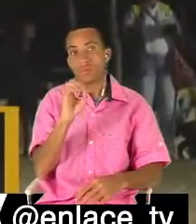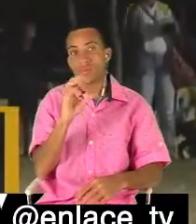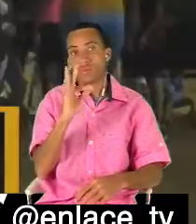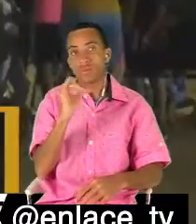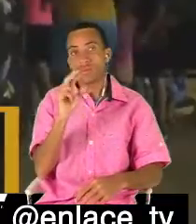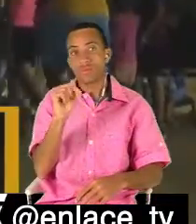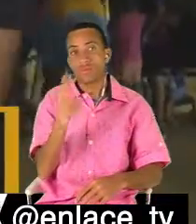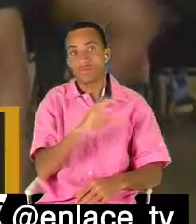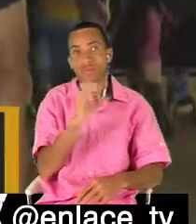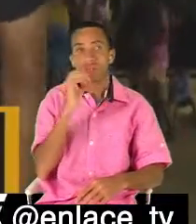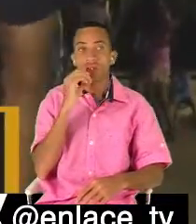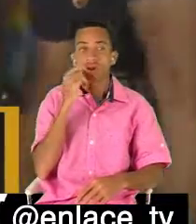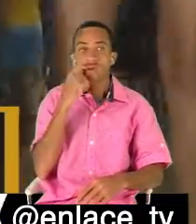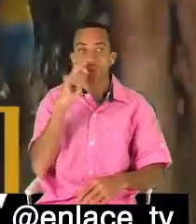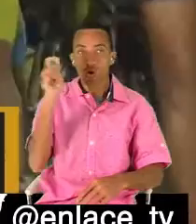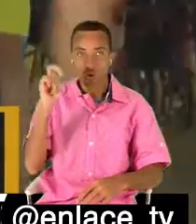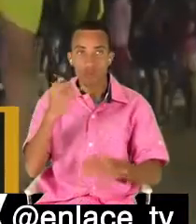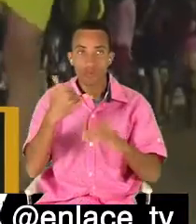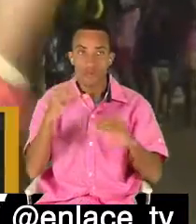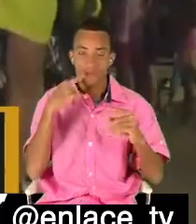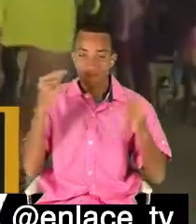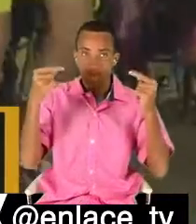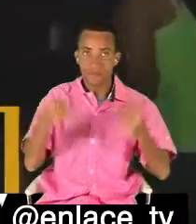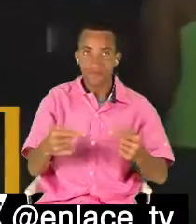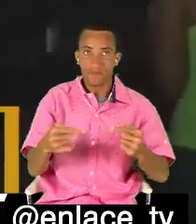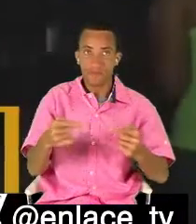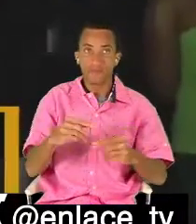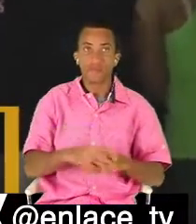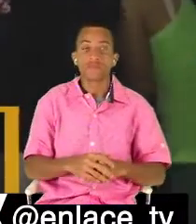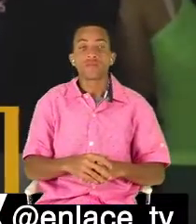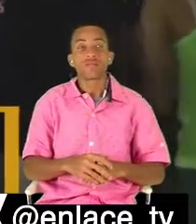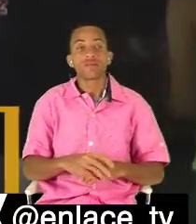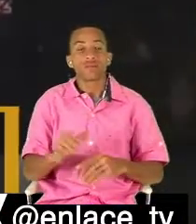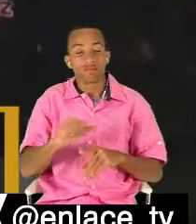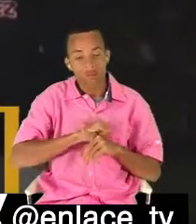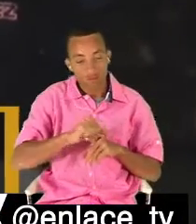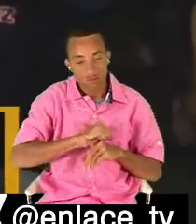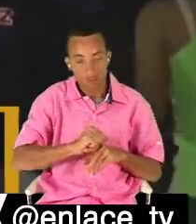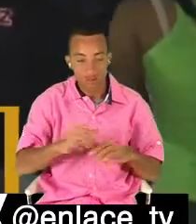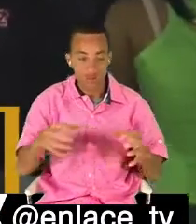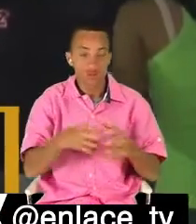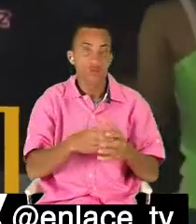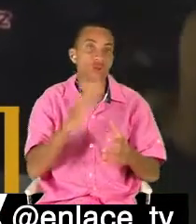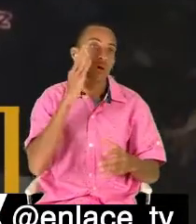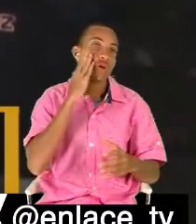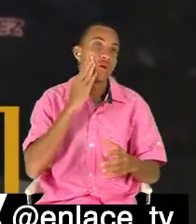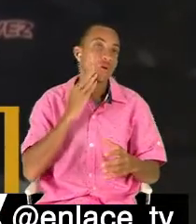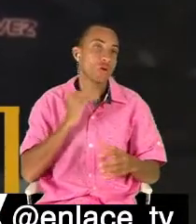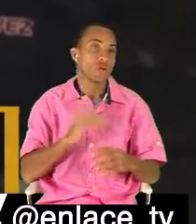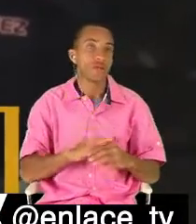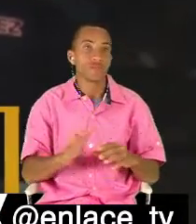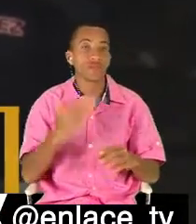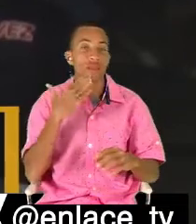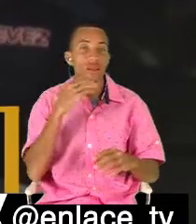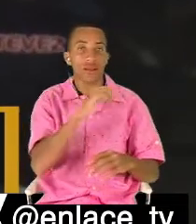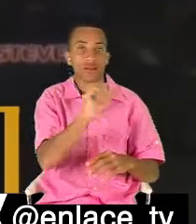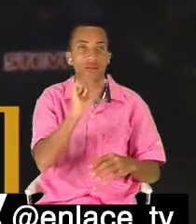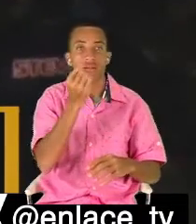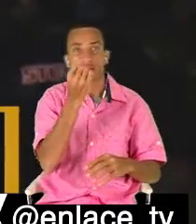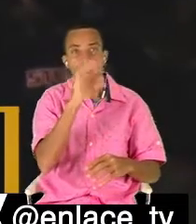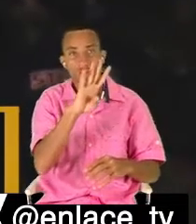su debut en el torneo nacional de la DiFútbol. Pues estamos trabajando a conciencias, tenemos un grupo joven, un grupo de entre niñas de